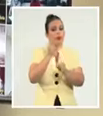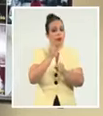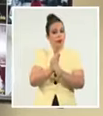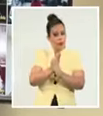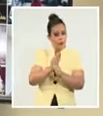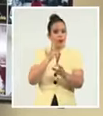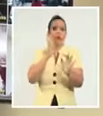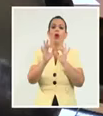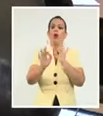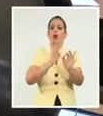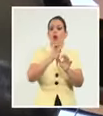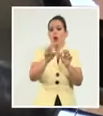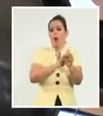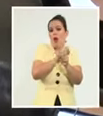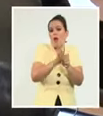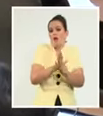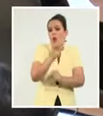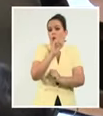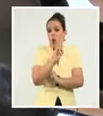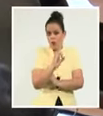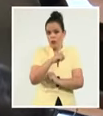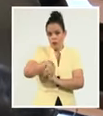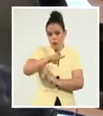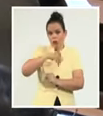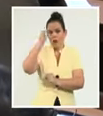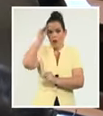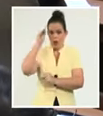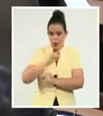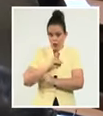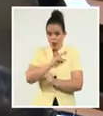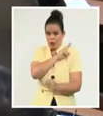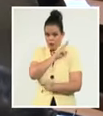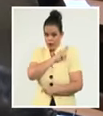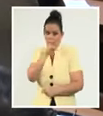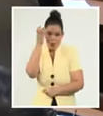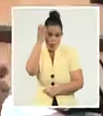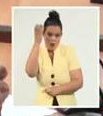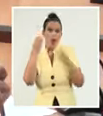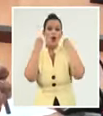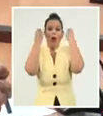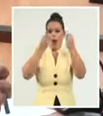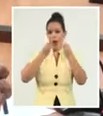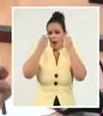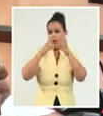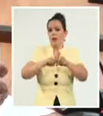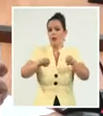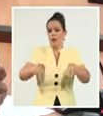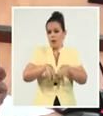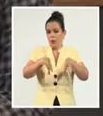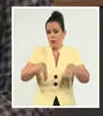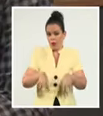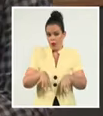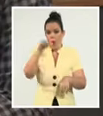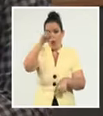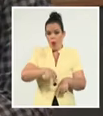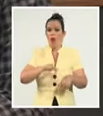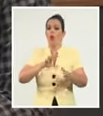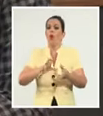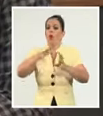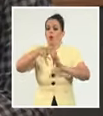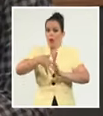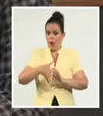al Nuevo Coronavirus y desde donde la máxima dirección del país chequeó la situación epidemiológica hoy con mayores complejidades en